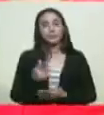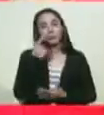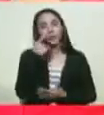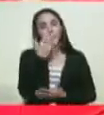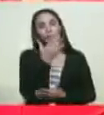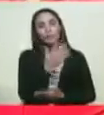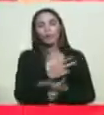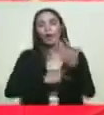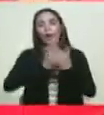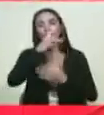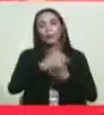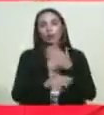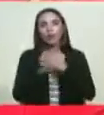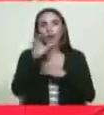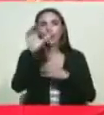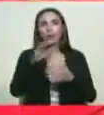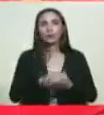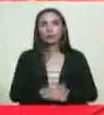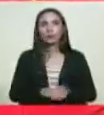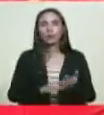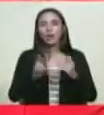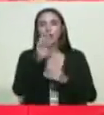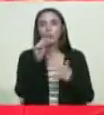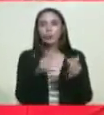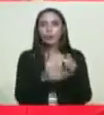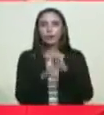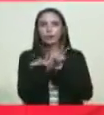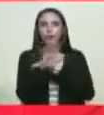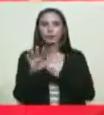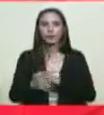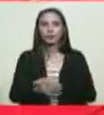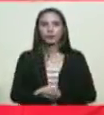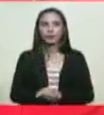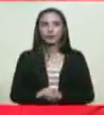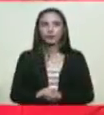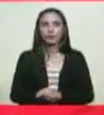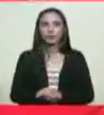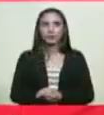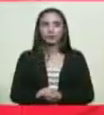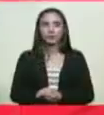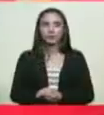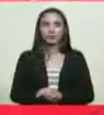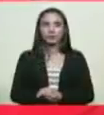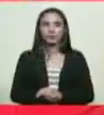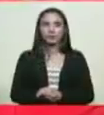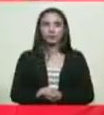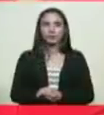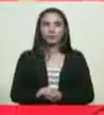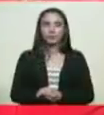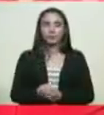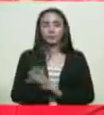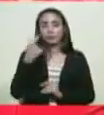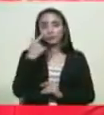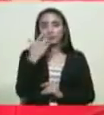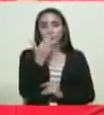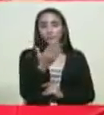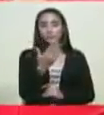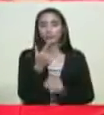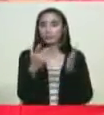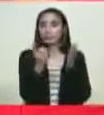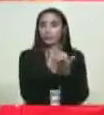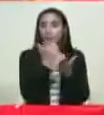El plan de la patria 2025. Aquí tenemos la ruta hacia donde